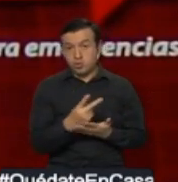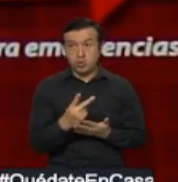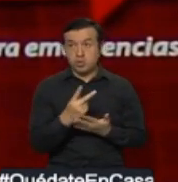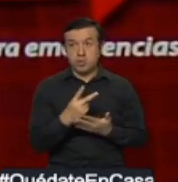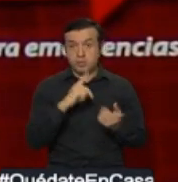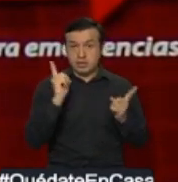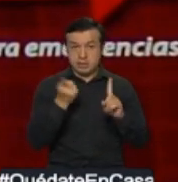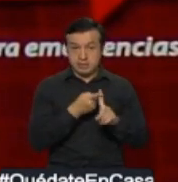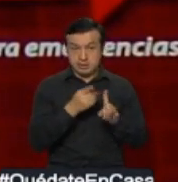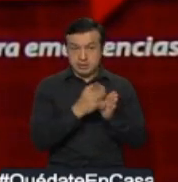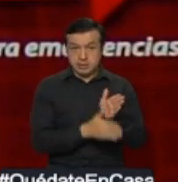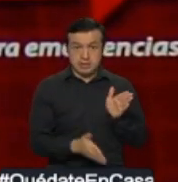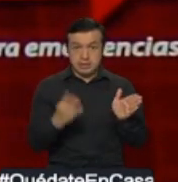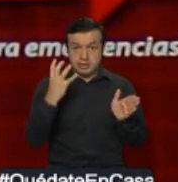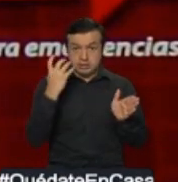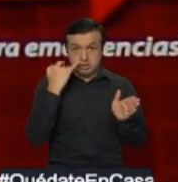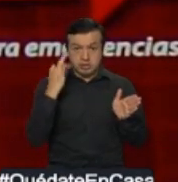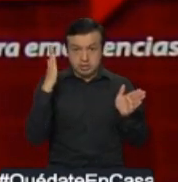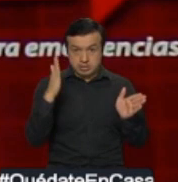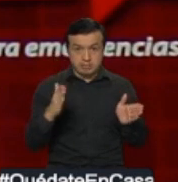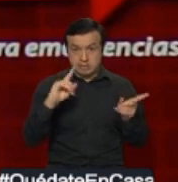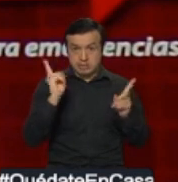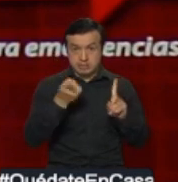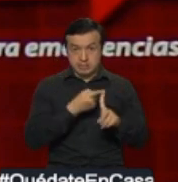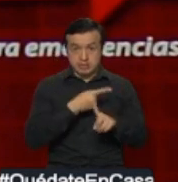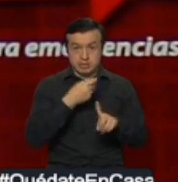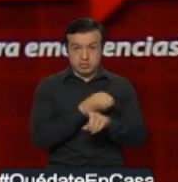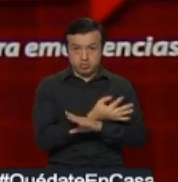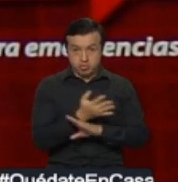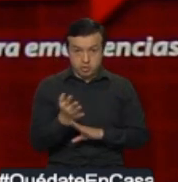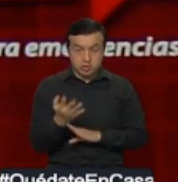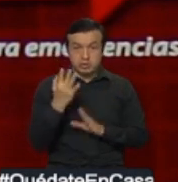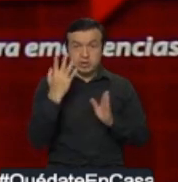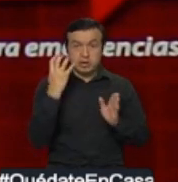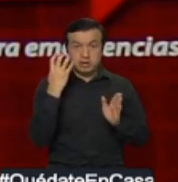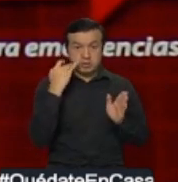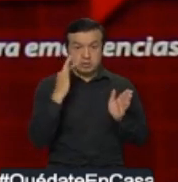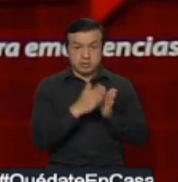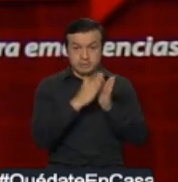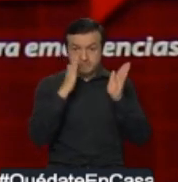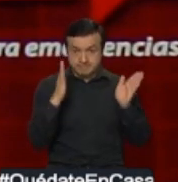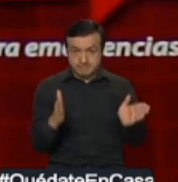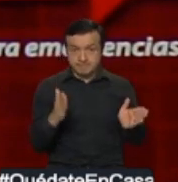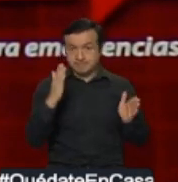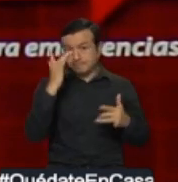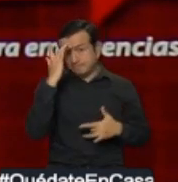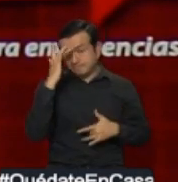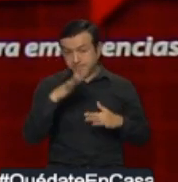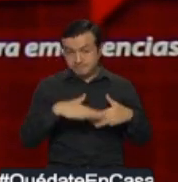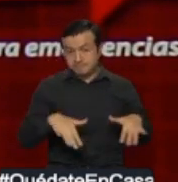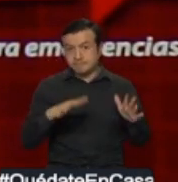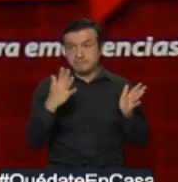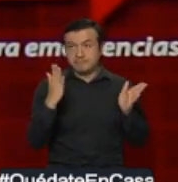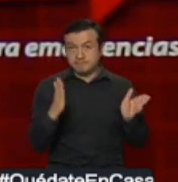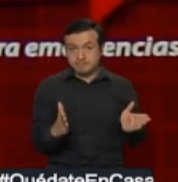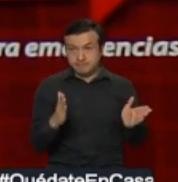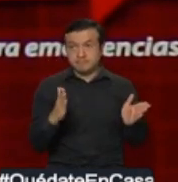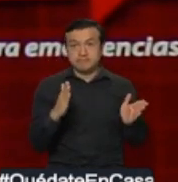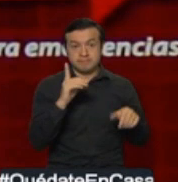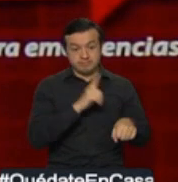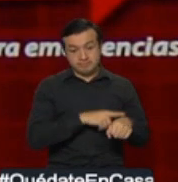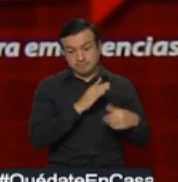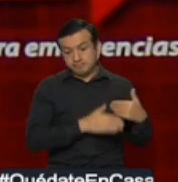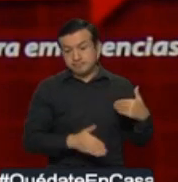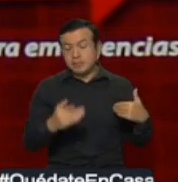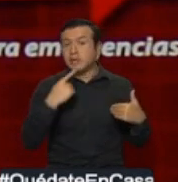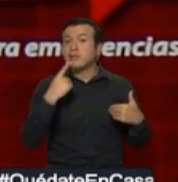el primer límite o es el primer plazo recomendado para esta pandemia. Según el tiempo de incubación, se